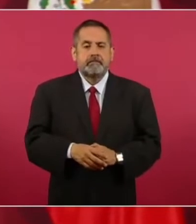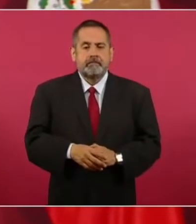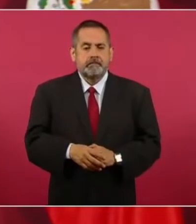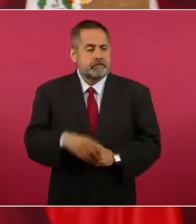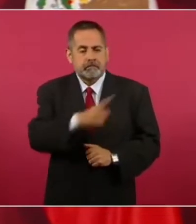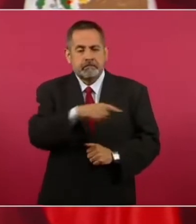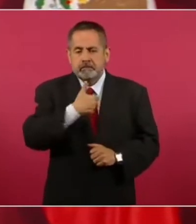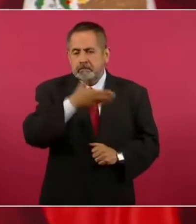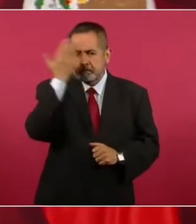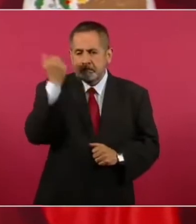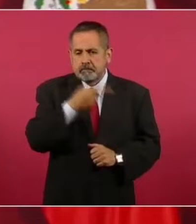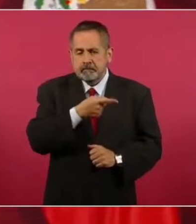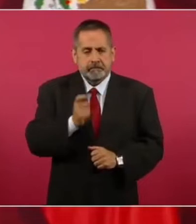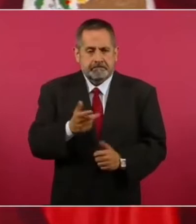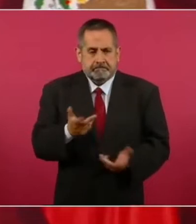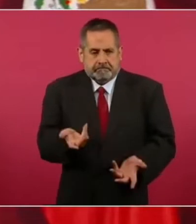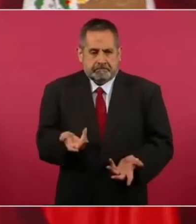No saben